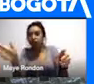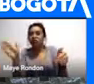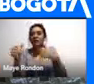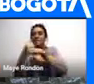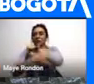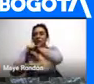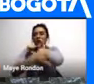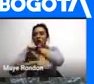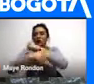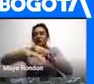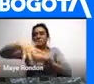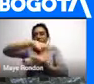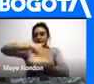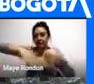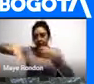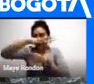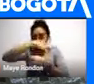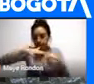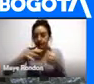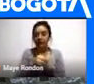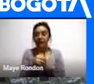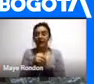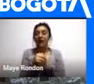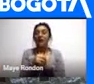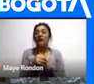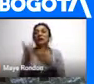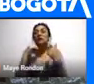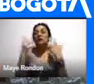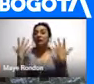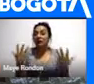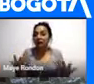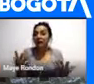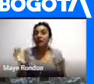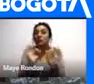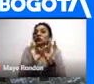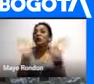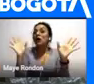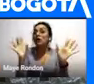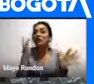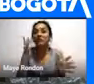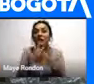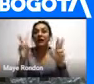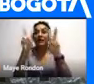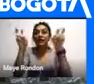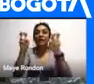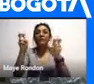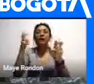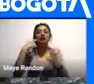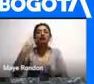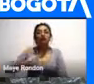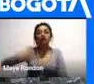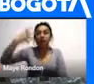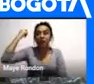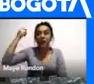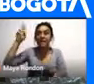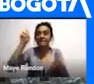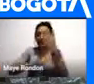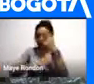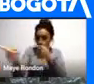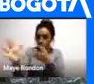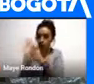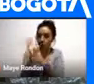Cundinamarca Y pues Digamos que Está la casualidad Que es una temática Ancestral Entonces cuéntanos